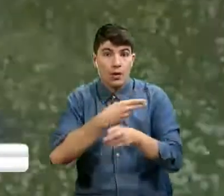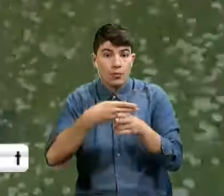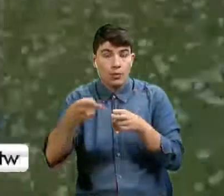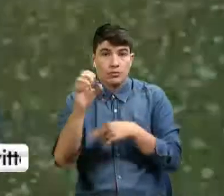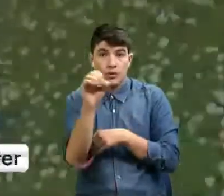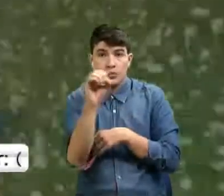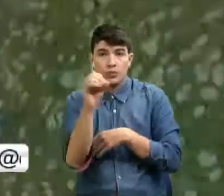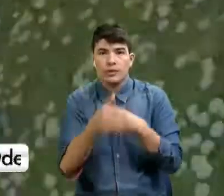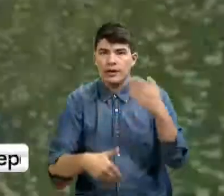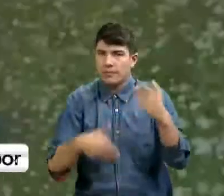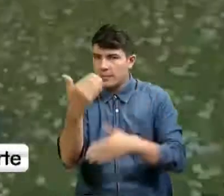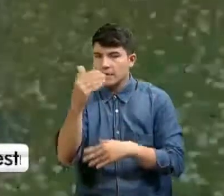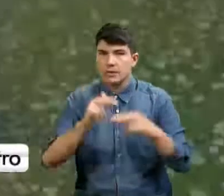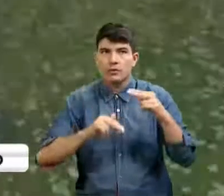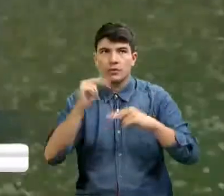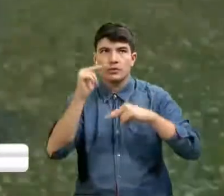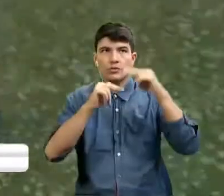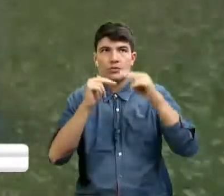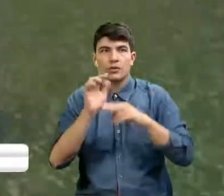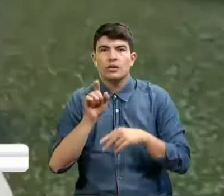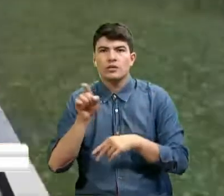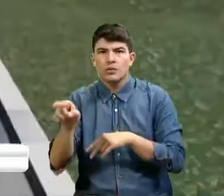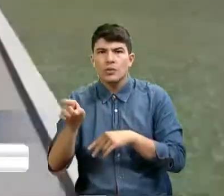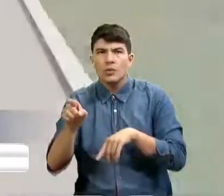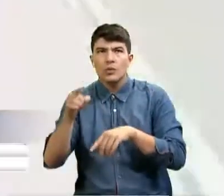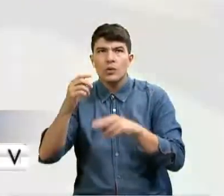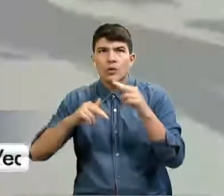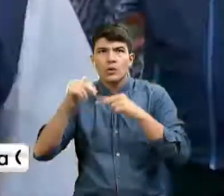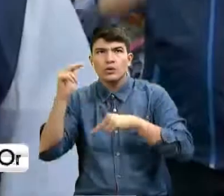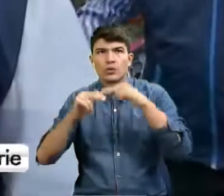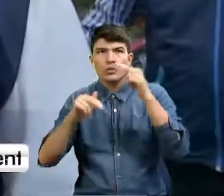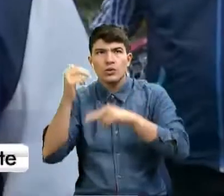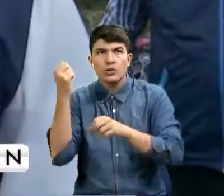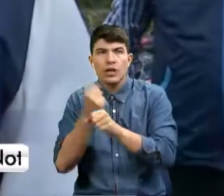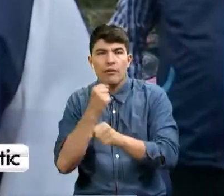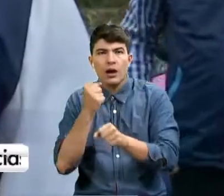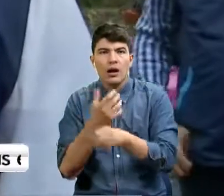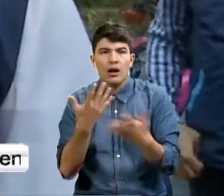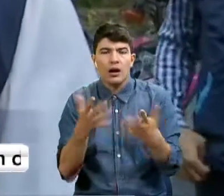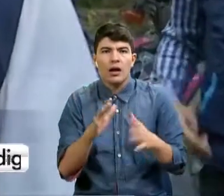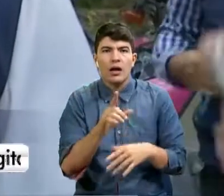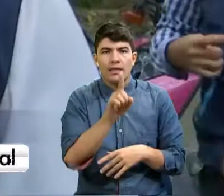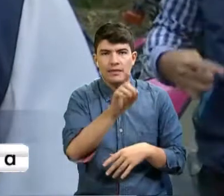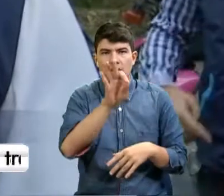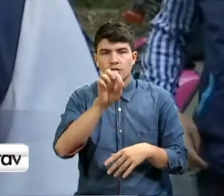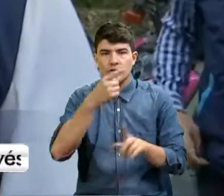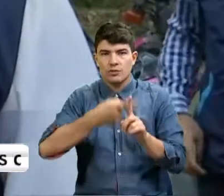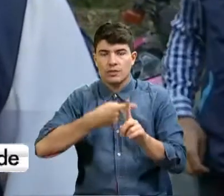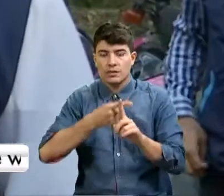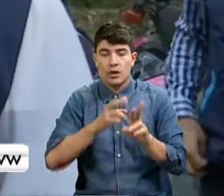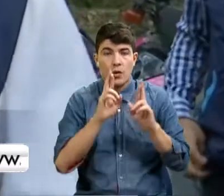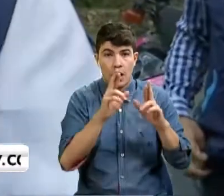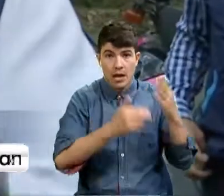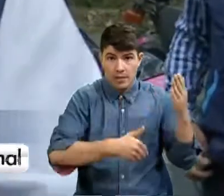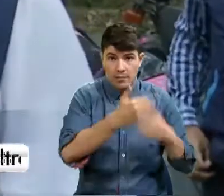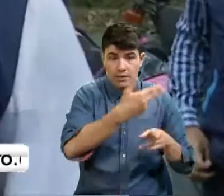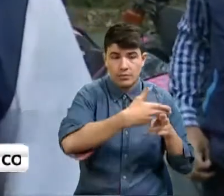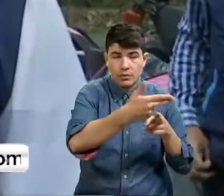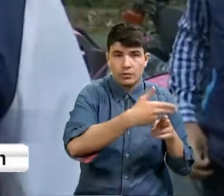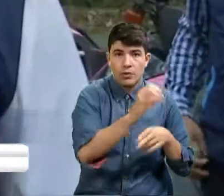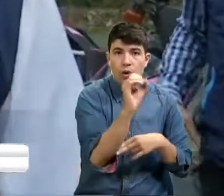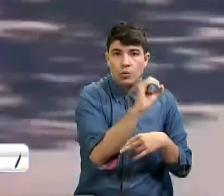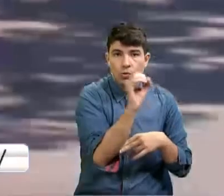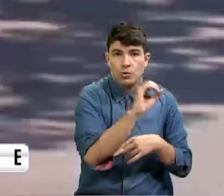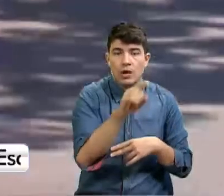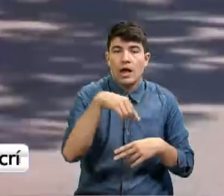las es ahora tiene una duración de 18 meses en ejecución esperamos comenzar finalizando el mes de octubre para estar entregando iniciando el año